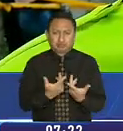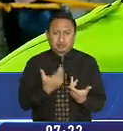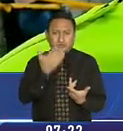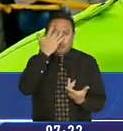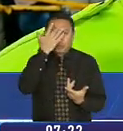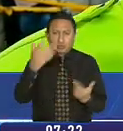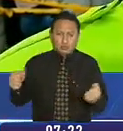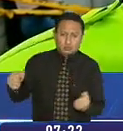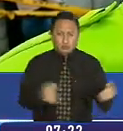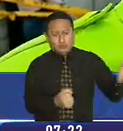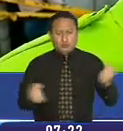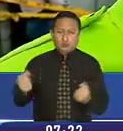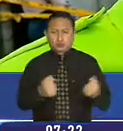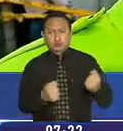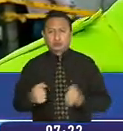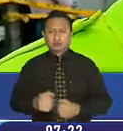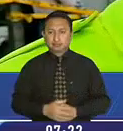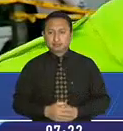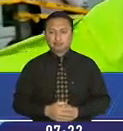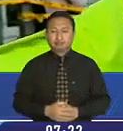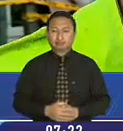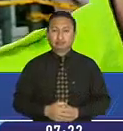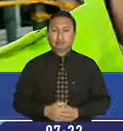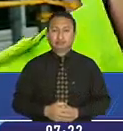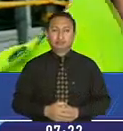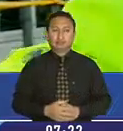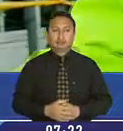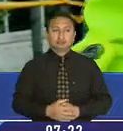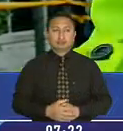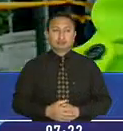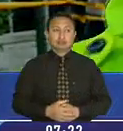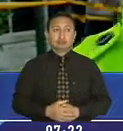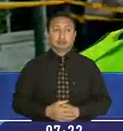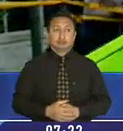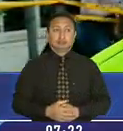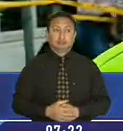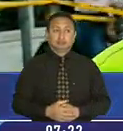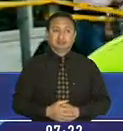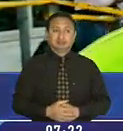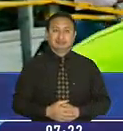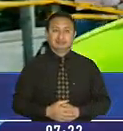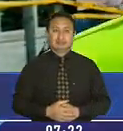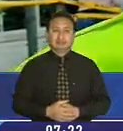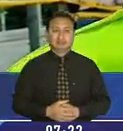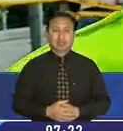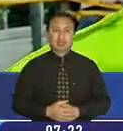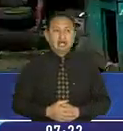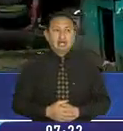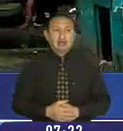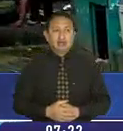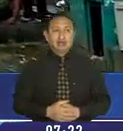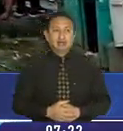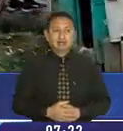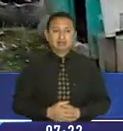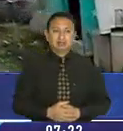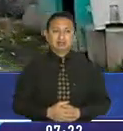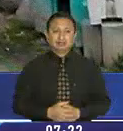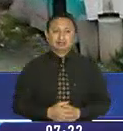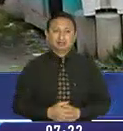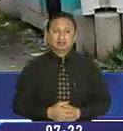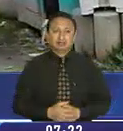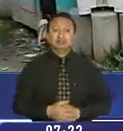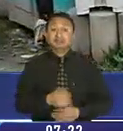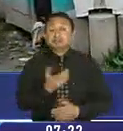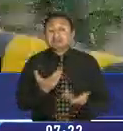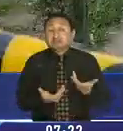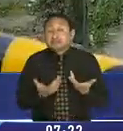es el control del vehículo y se accidentó con la volqueta que podemos evidenciar. Se investigan las causas